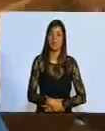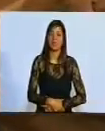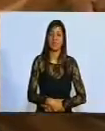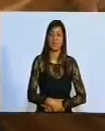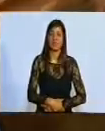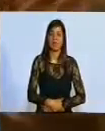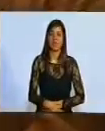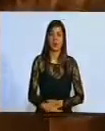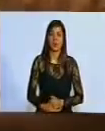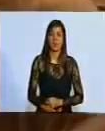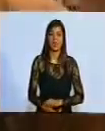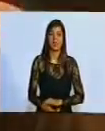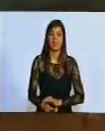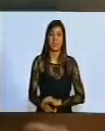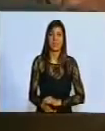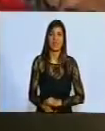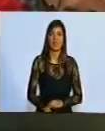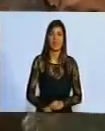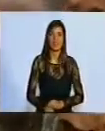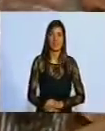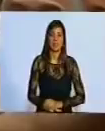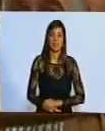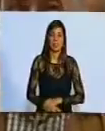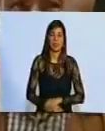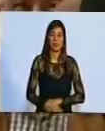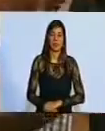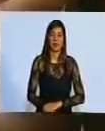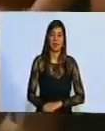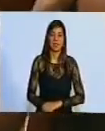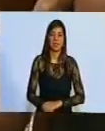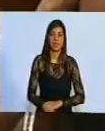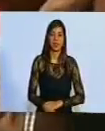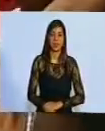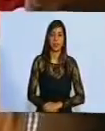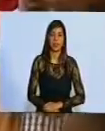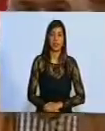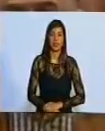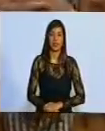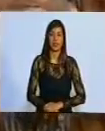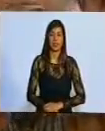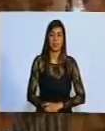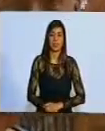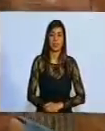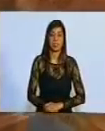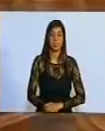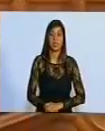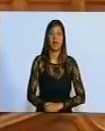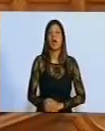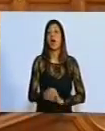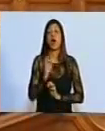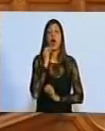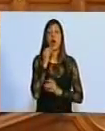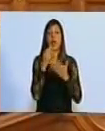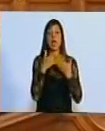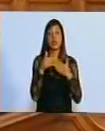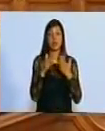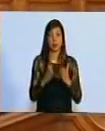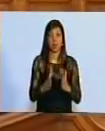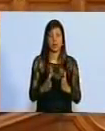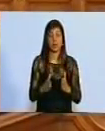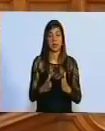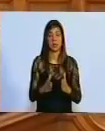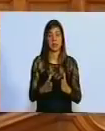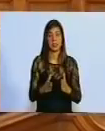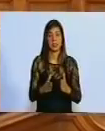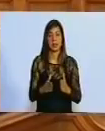Hace poco el presidente, cuando recibió esa extraordinaria marcha de la juventud y de los estudiantes, nos daba